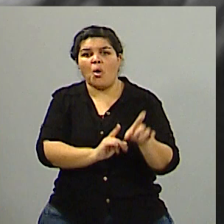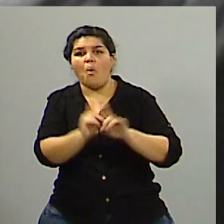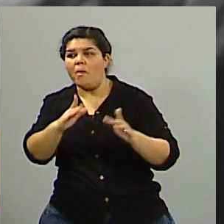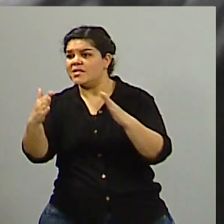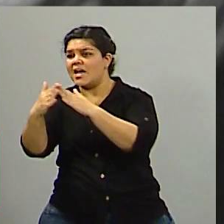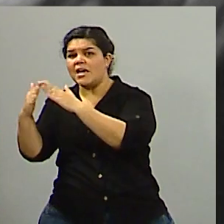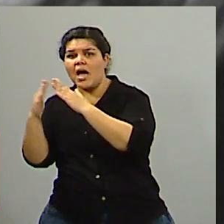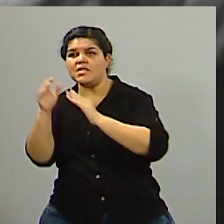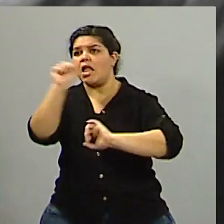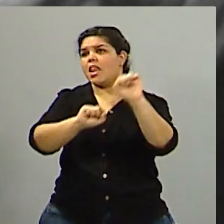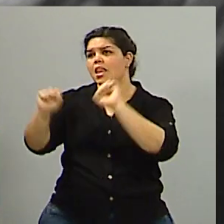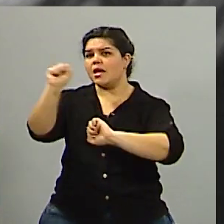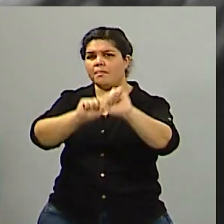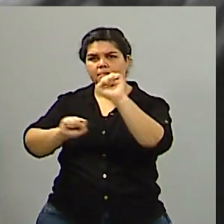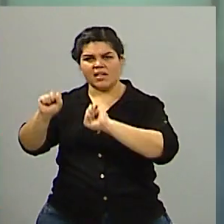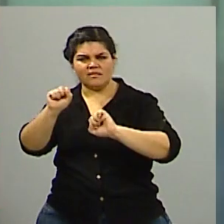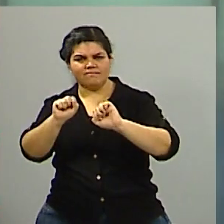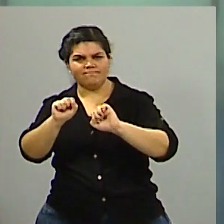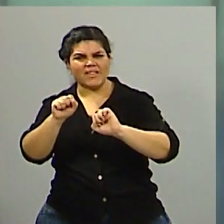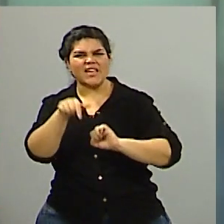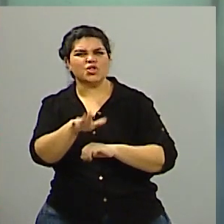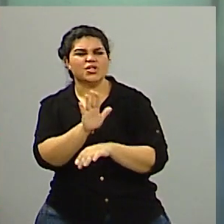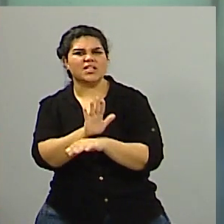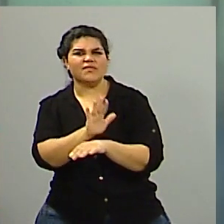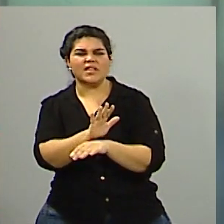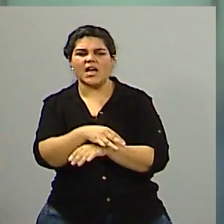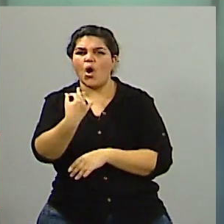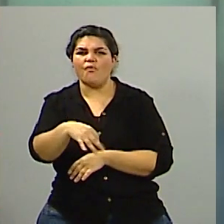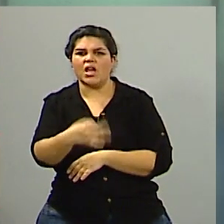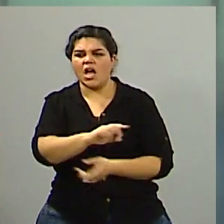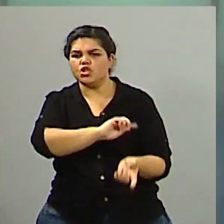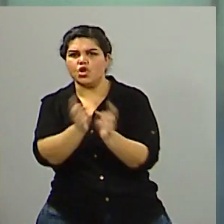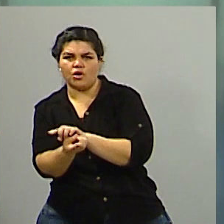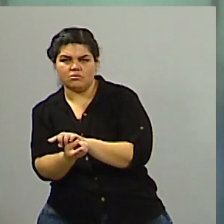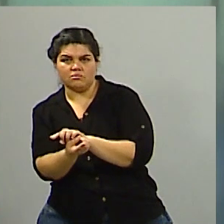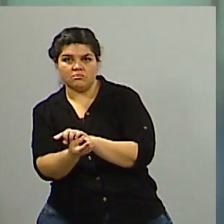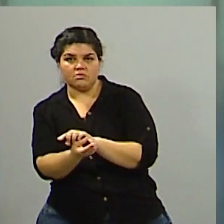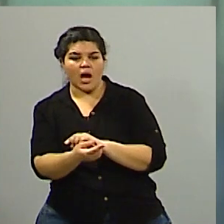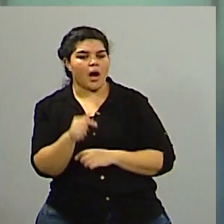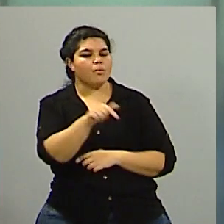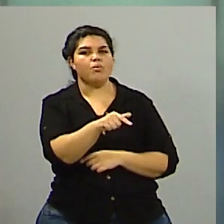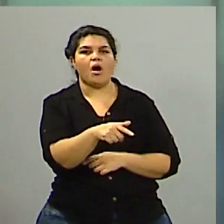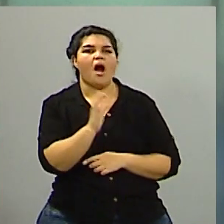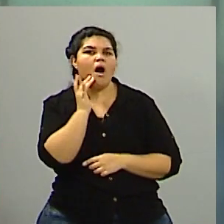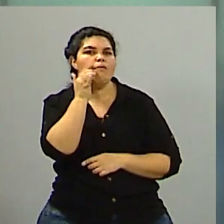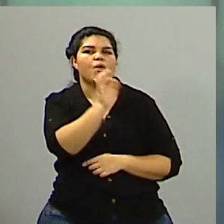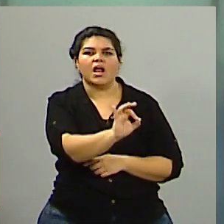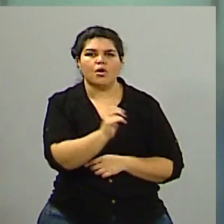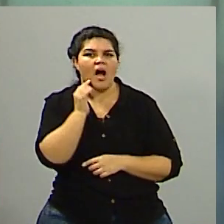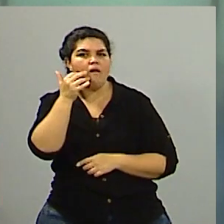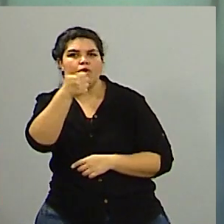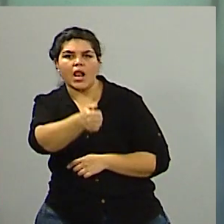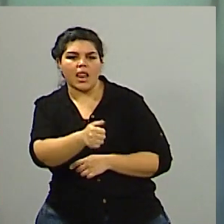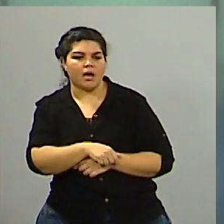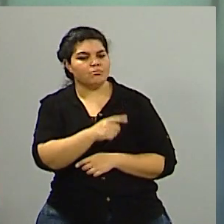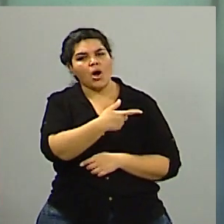de cuidado. Y se traducen en términos de obligación, ¿no? Sí. Sos el abuelo, los tenés que cuidar, sos el abuelo, en muchos menos casos, los tenés que cuidar,